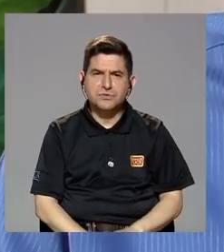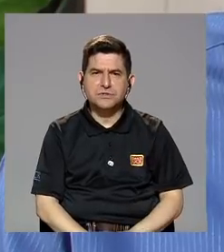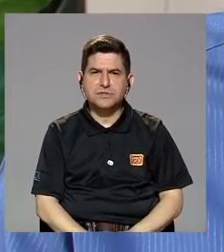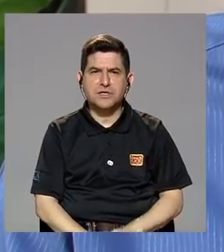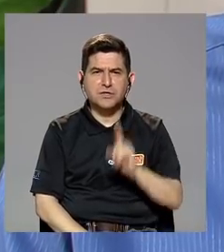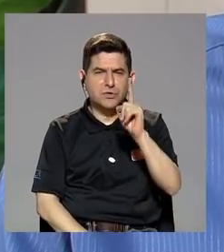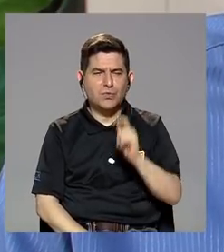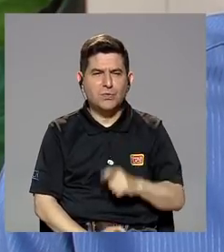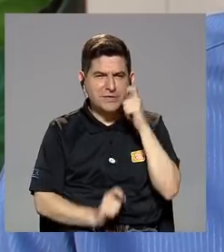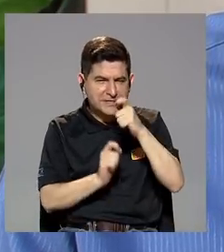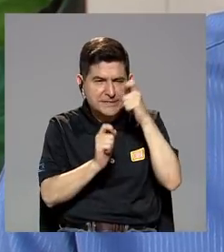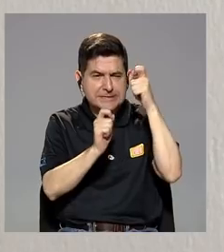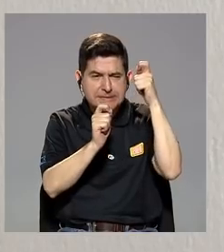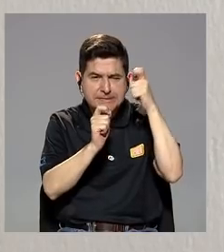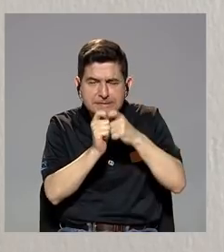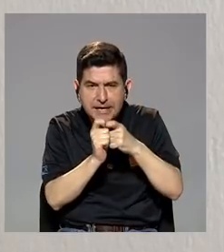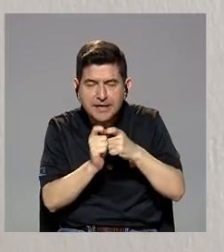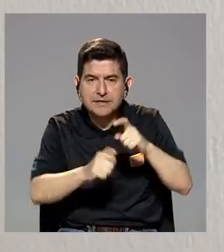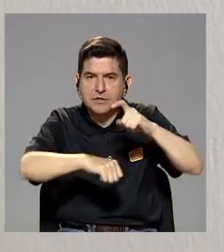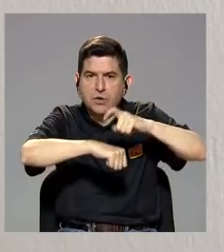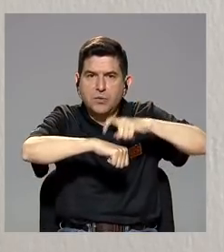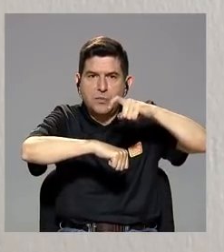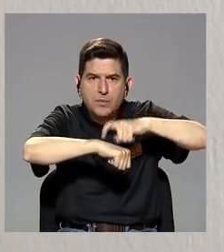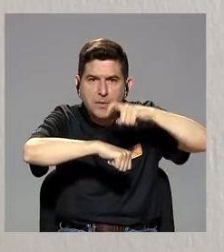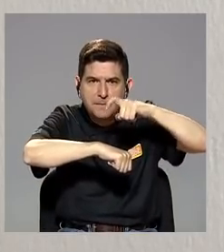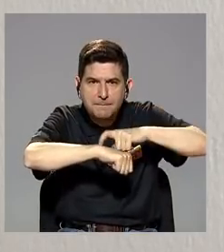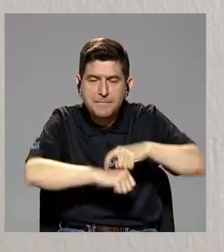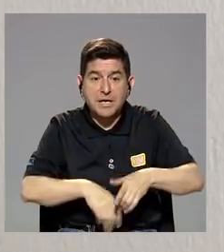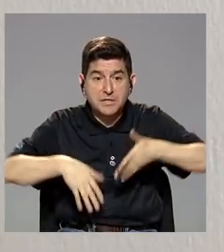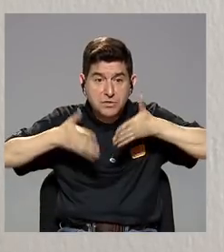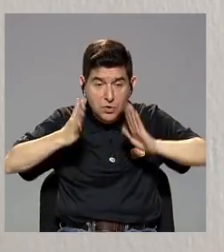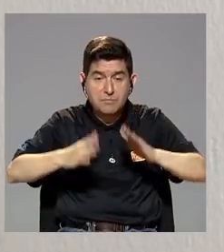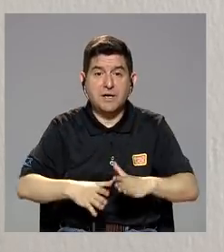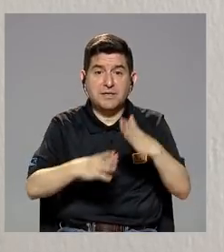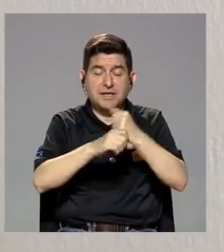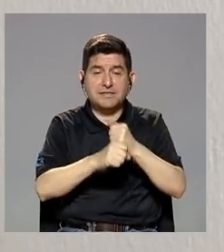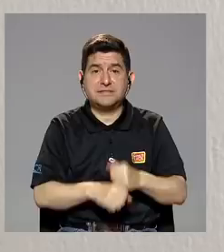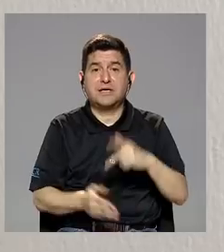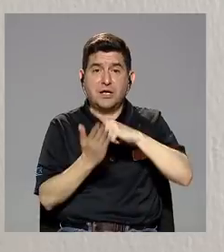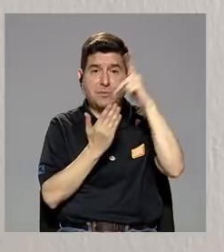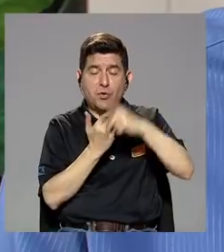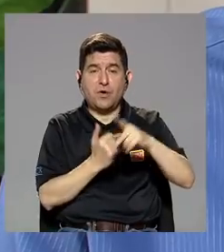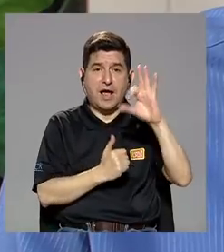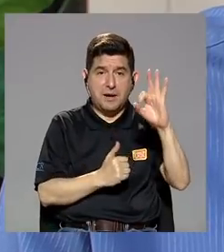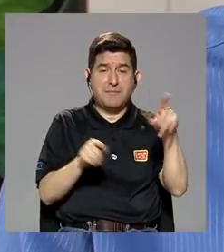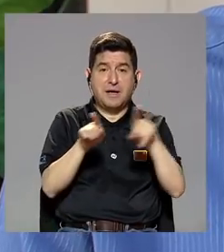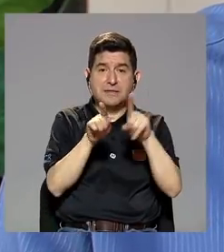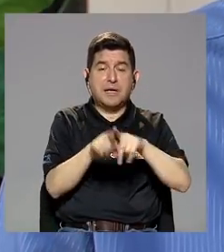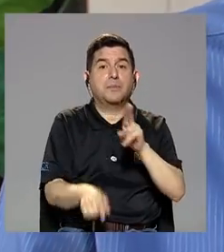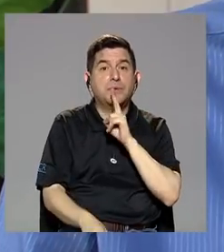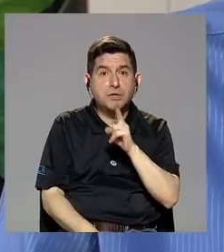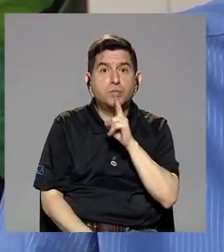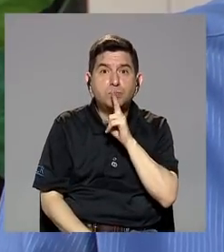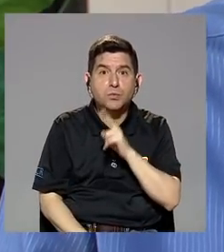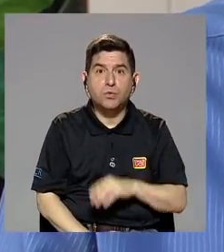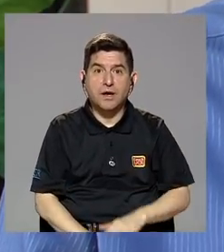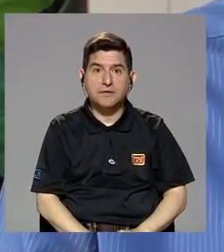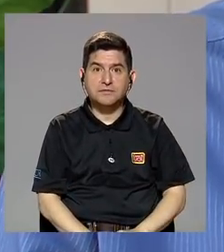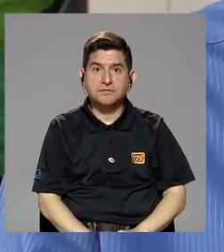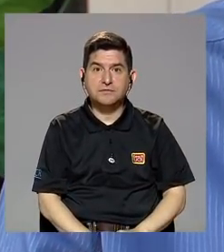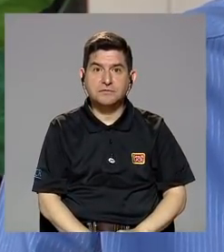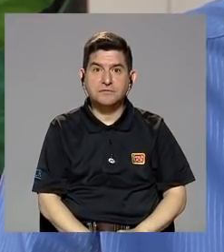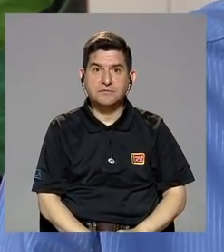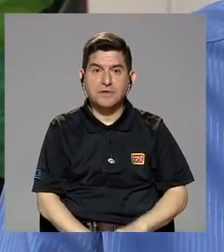rigurosidad para en un momento determinado mientras hacía fantástico en costa rica hacía fantástico honduras era